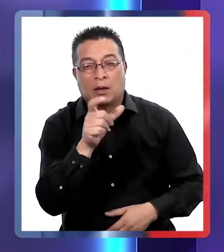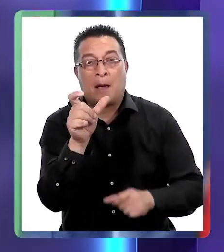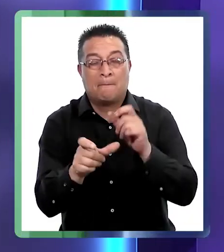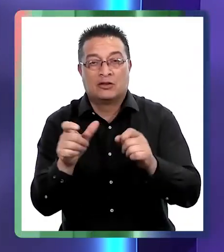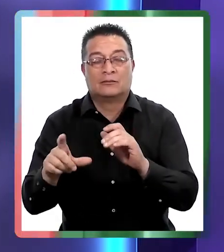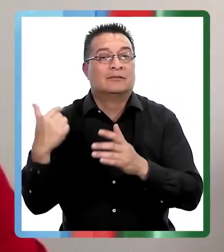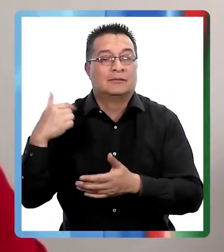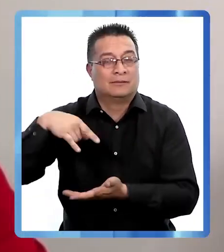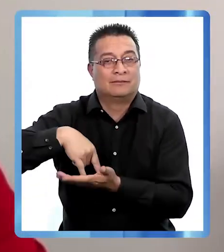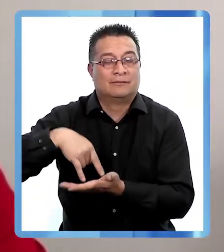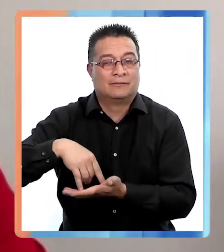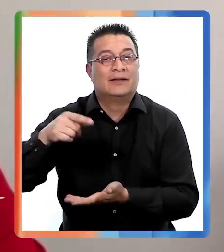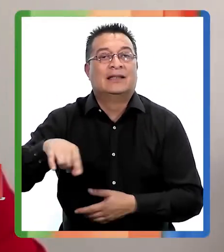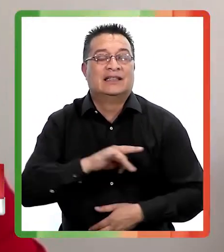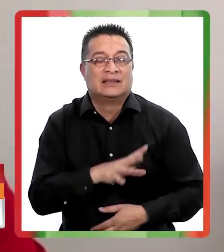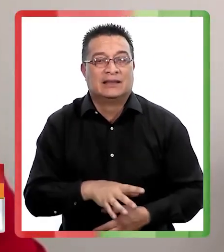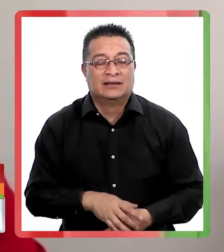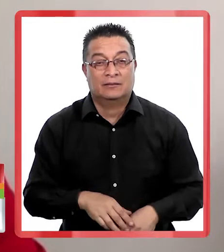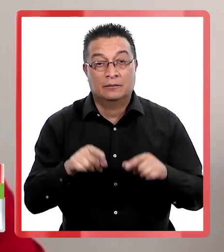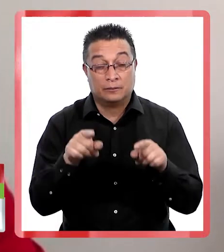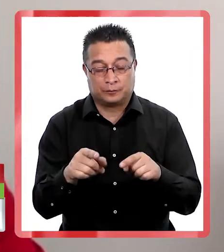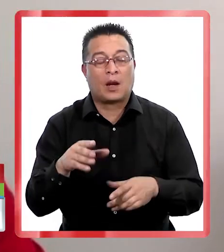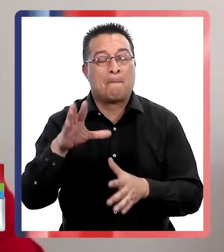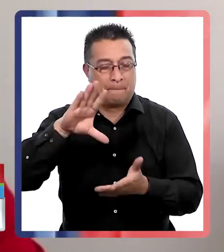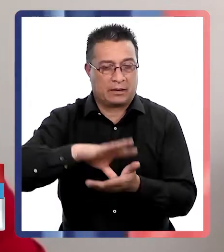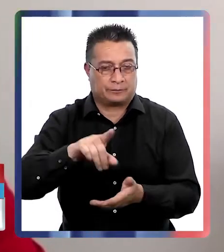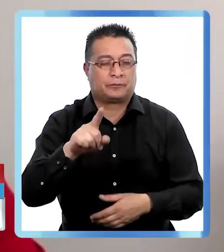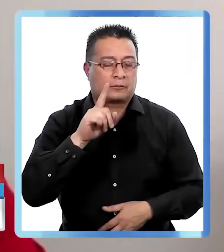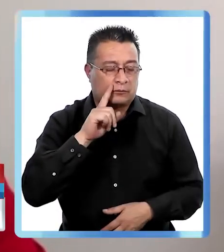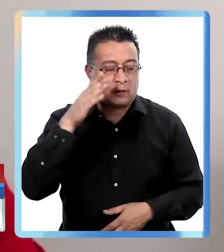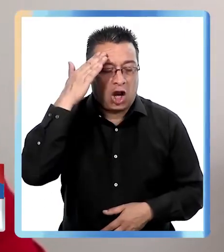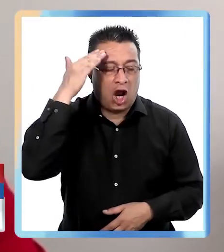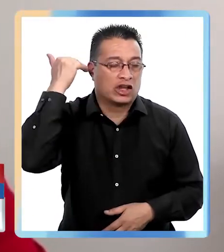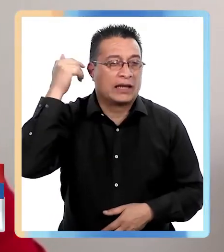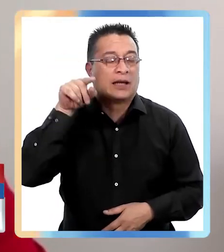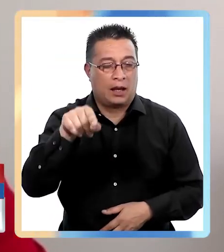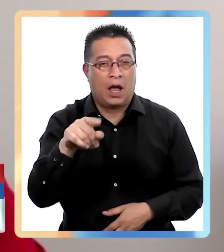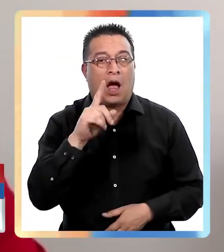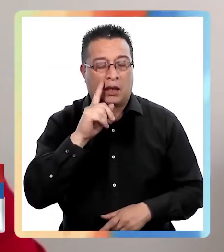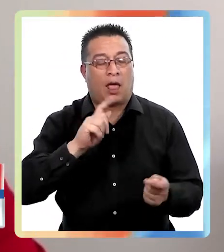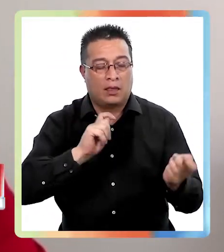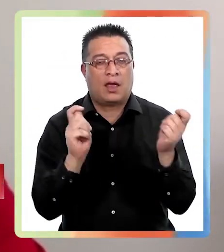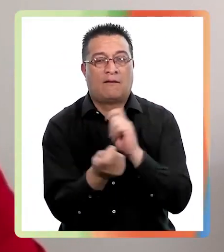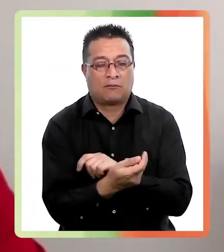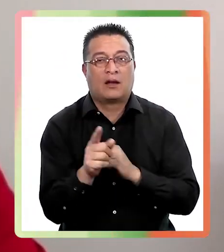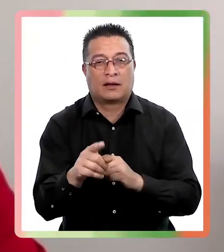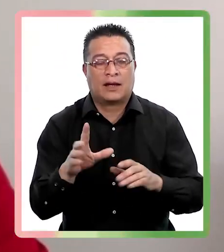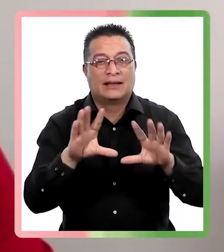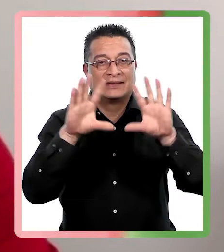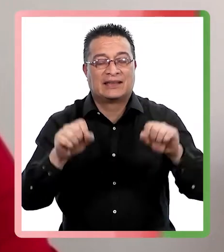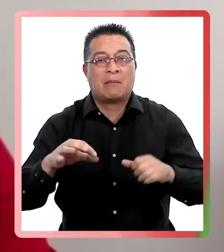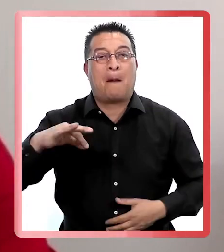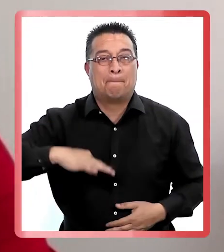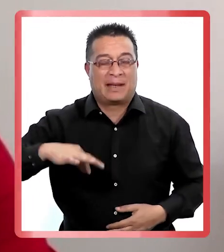legisladores de nuestro país? El país, el que tiene conciencia, ¿cierto? Y ha levantado muchas veces las banderas por transformar nuestro sistema de pensiones